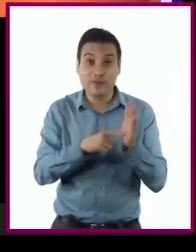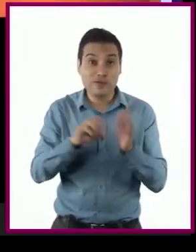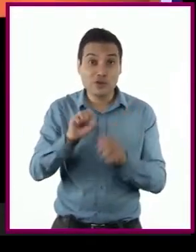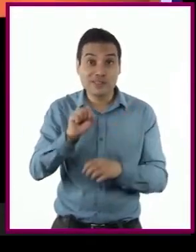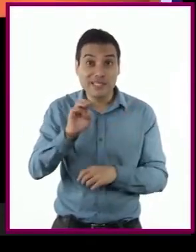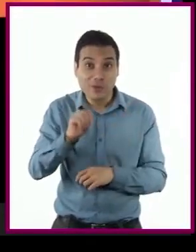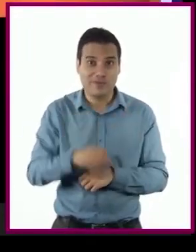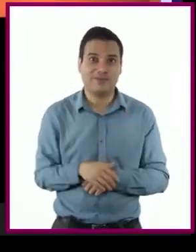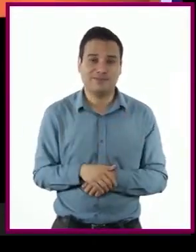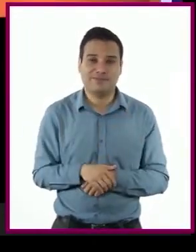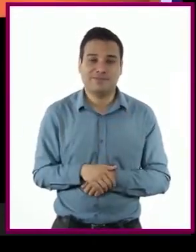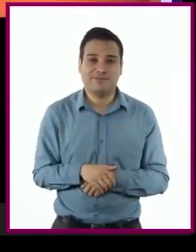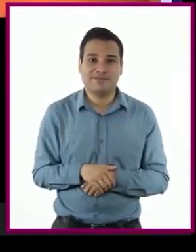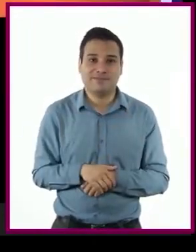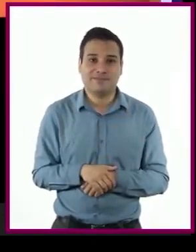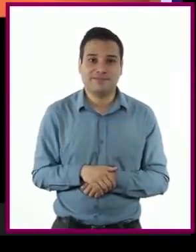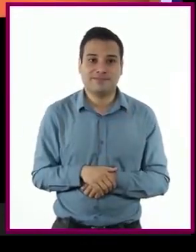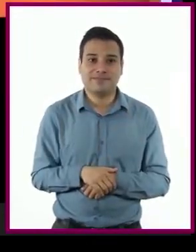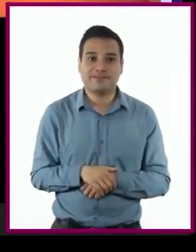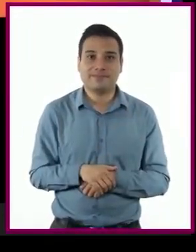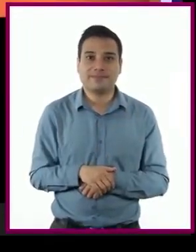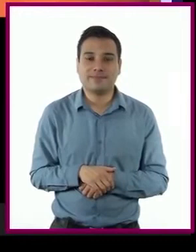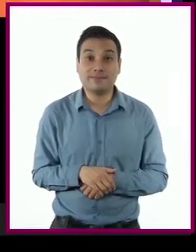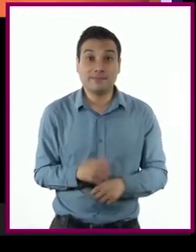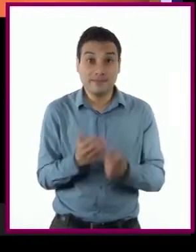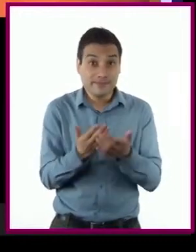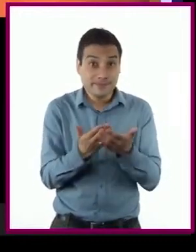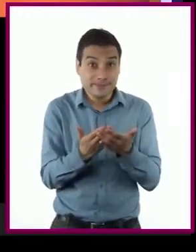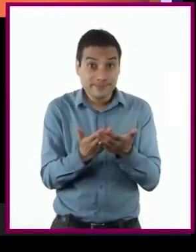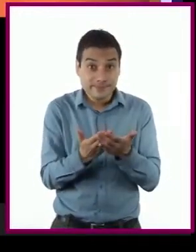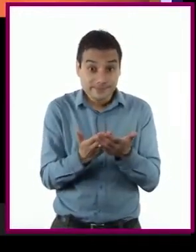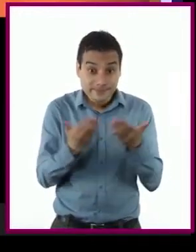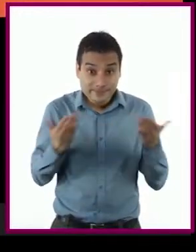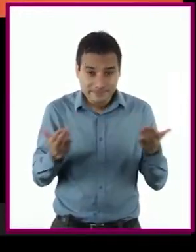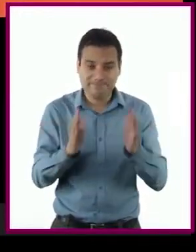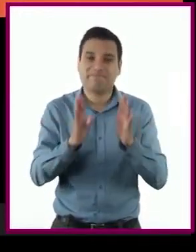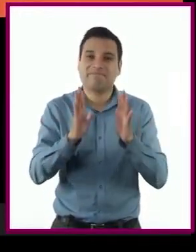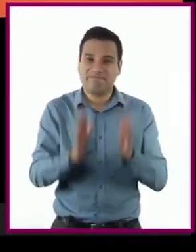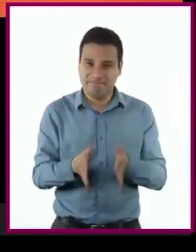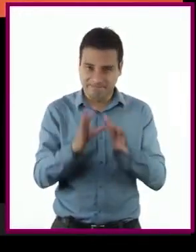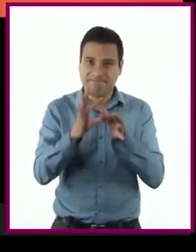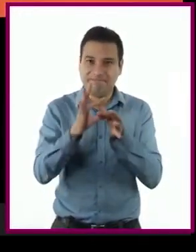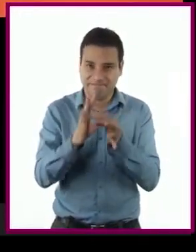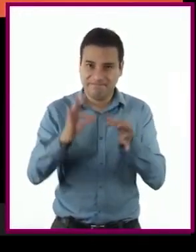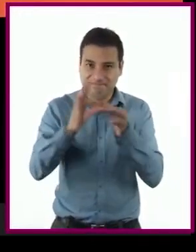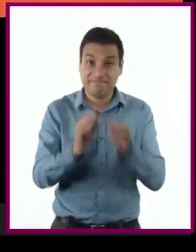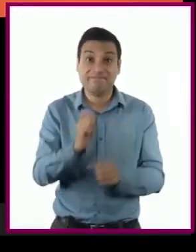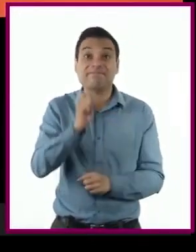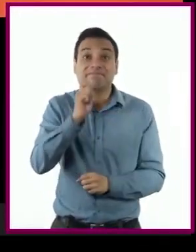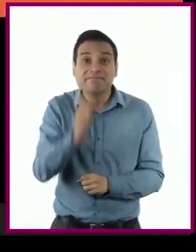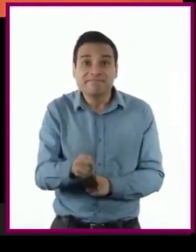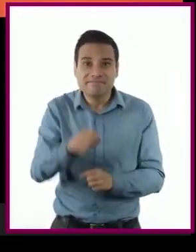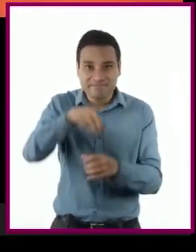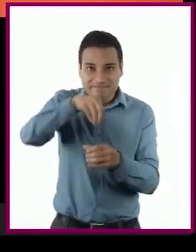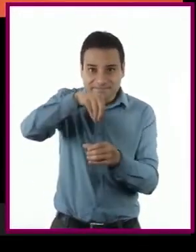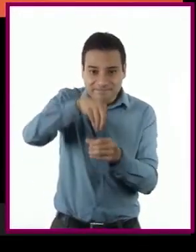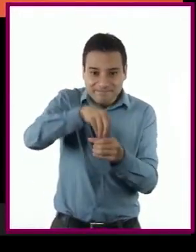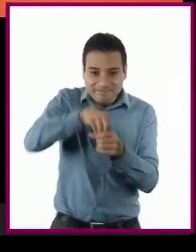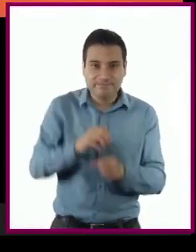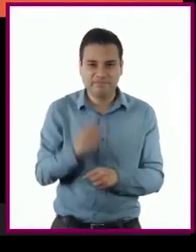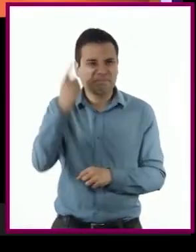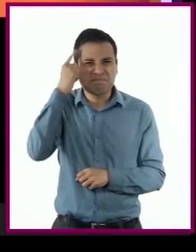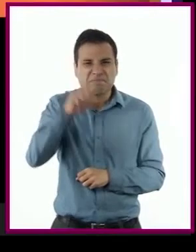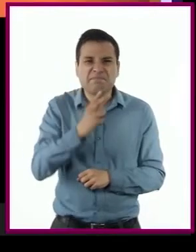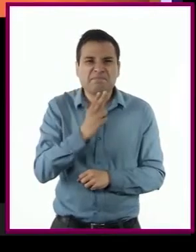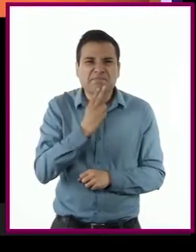1969. En la sesión de hoy se conoció el concepto de encriptación y varios de sus usos